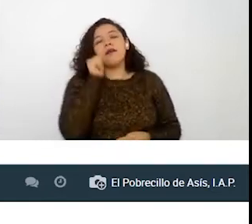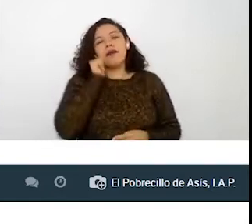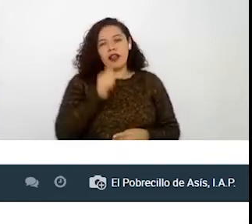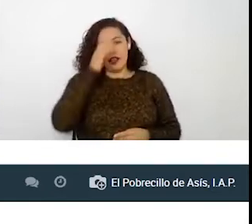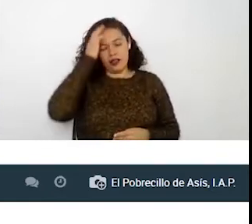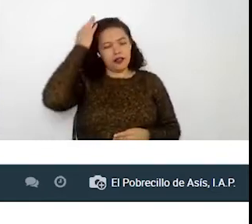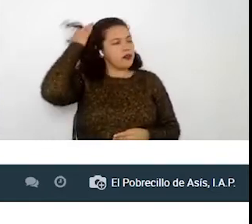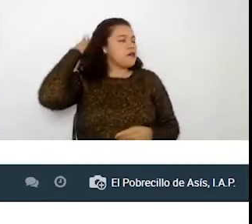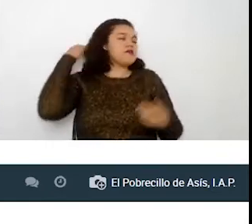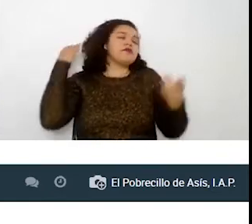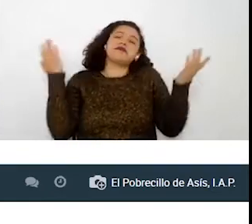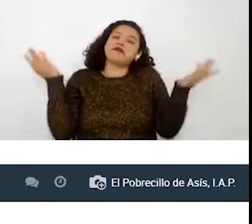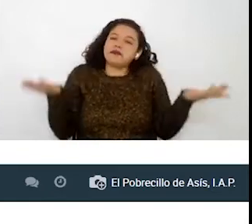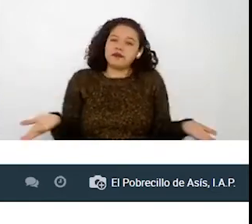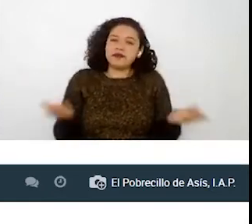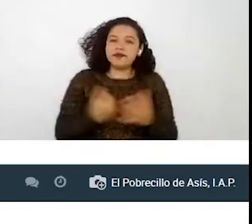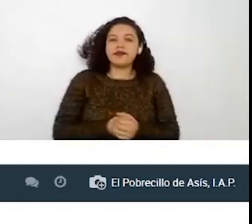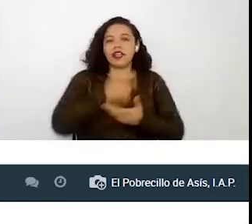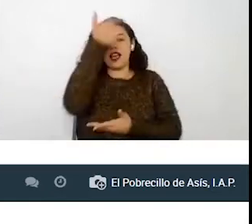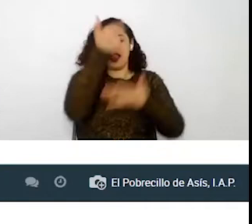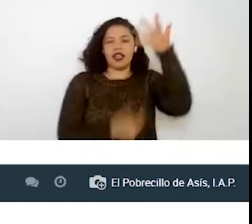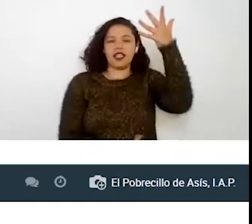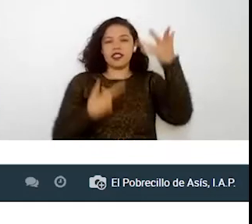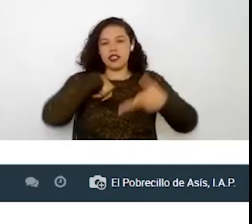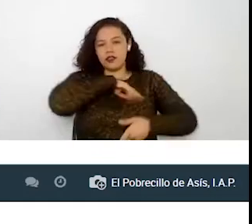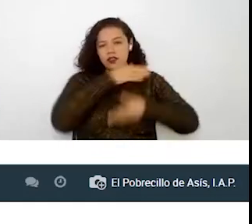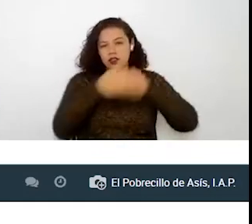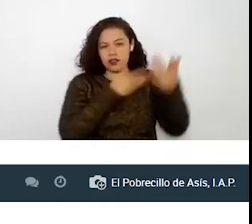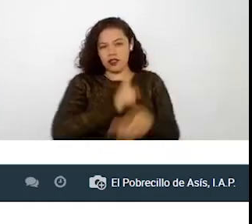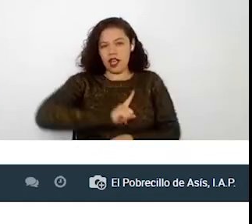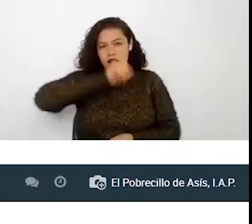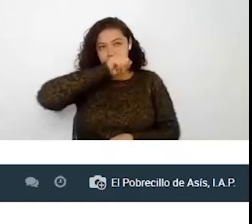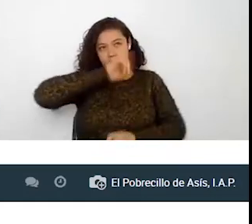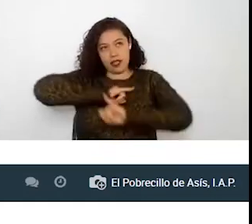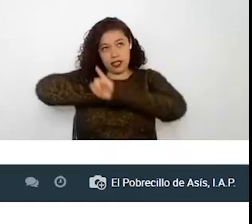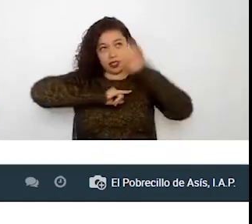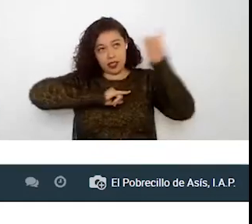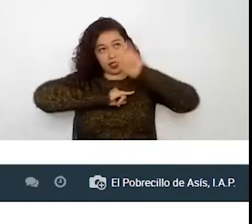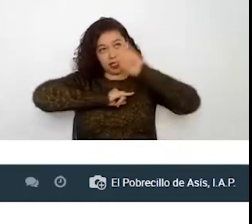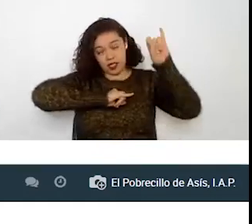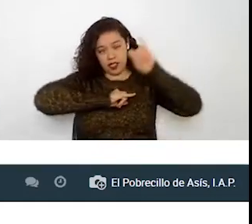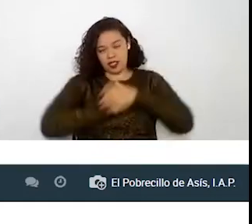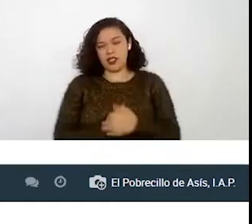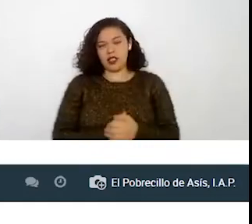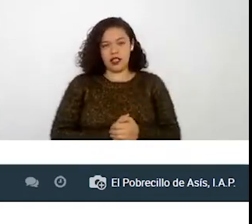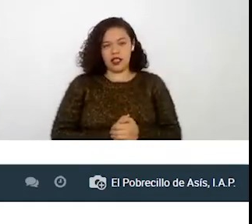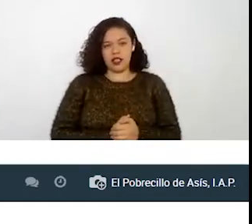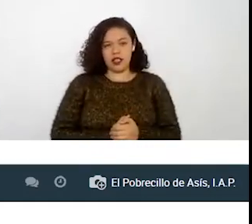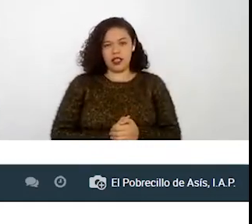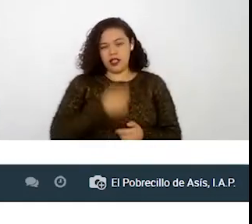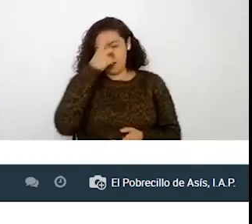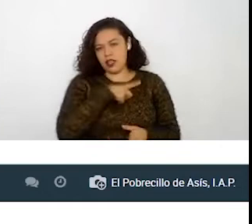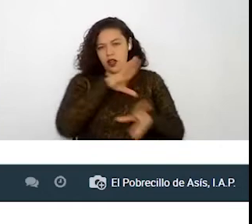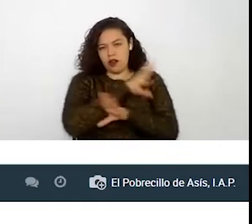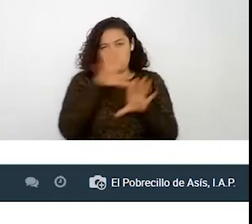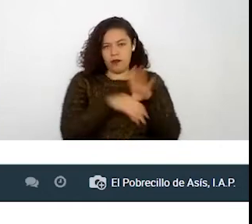Y bueno pues ya vamos a ir al listado de nuestros servicios en la parte superior izquierda y aquí nos va a desplegar el total de